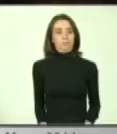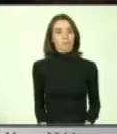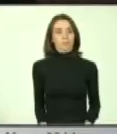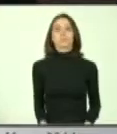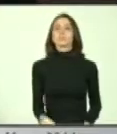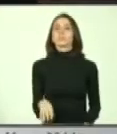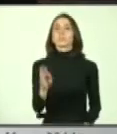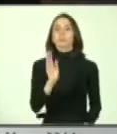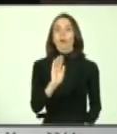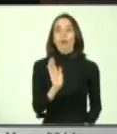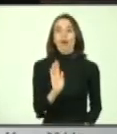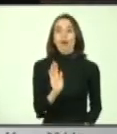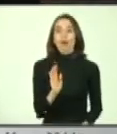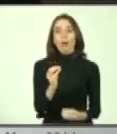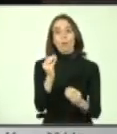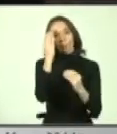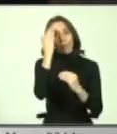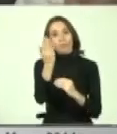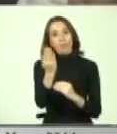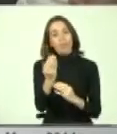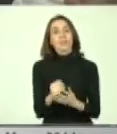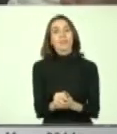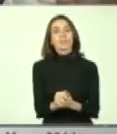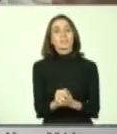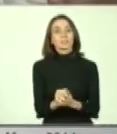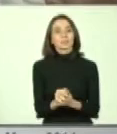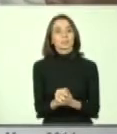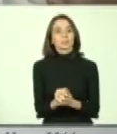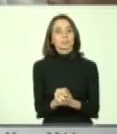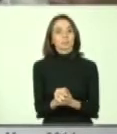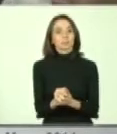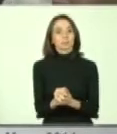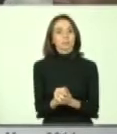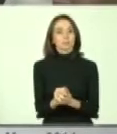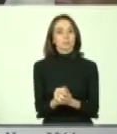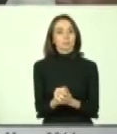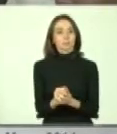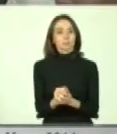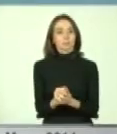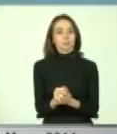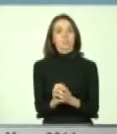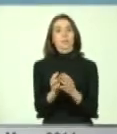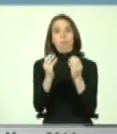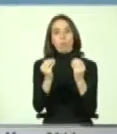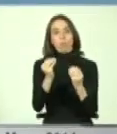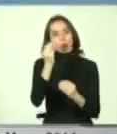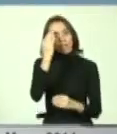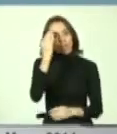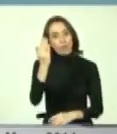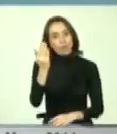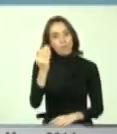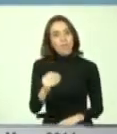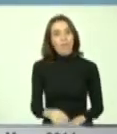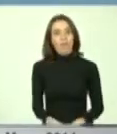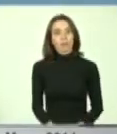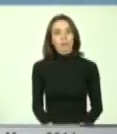hola buenos días a los muy buenos días